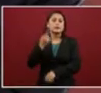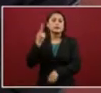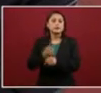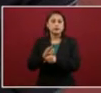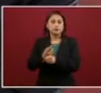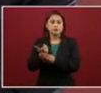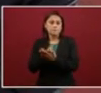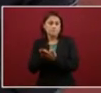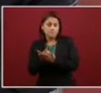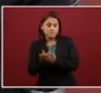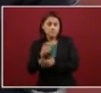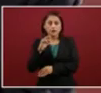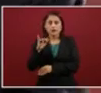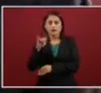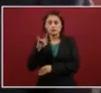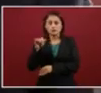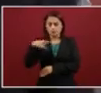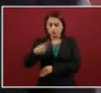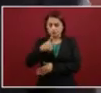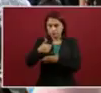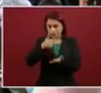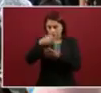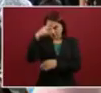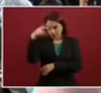es una gente muy preparada